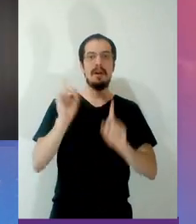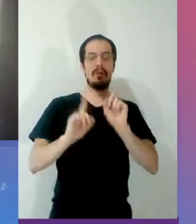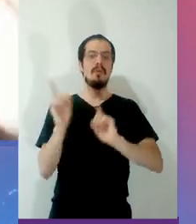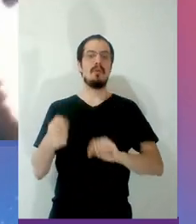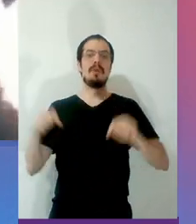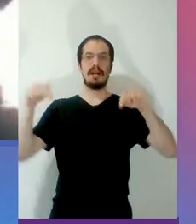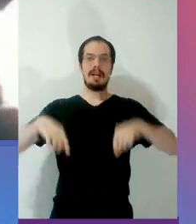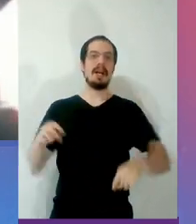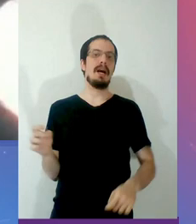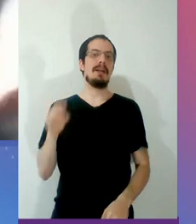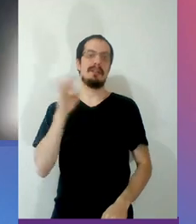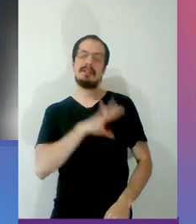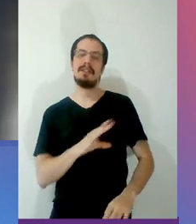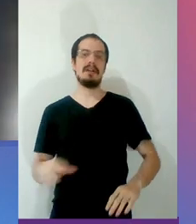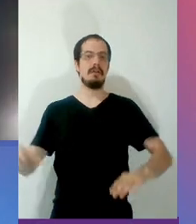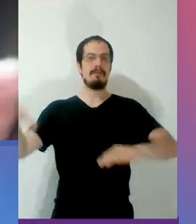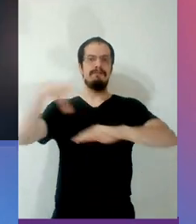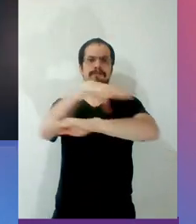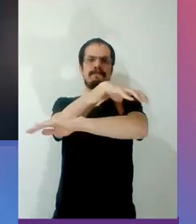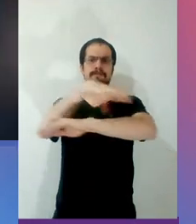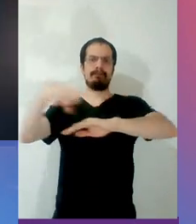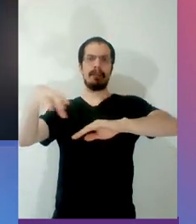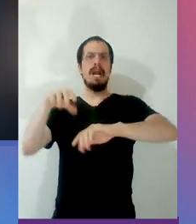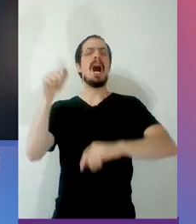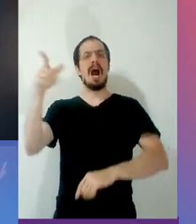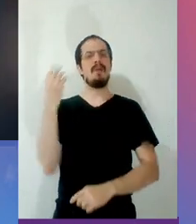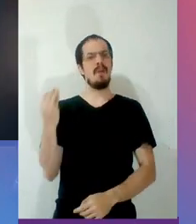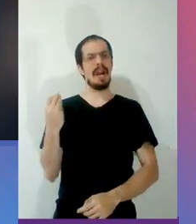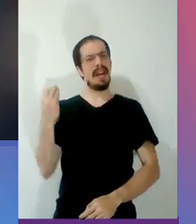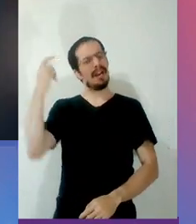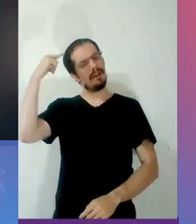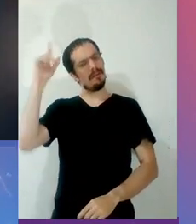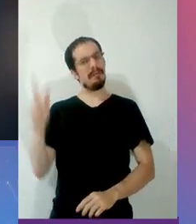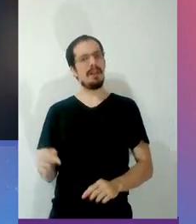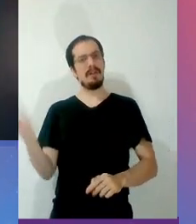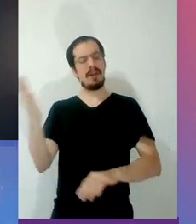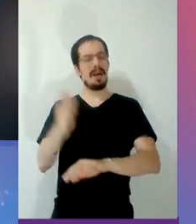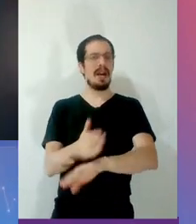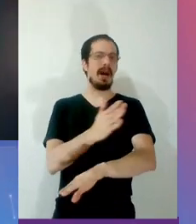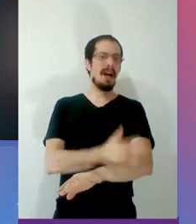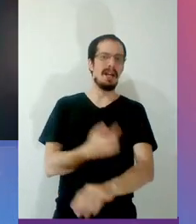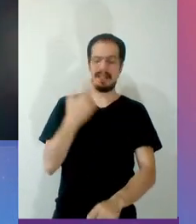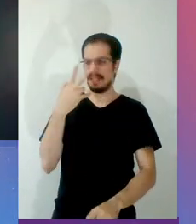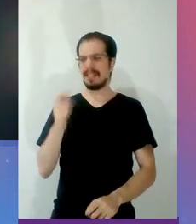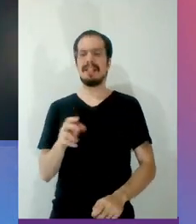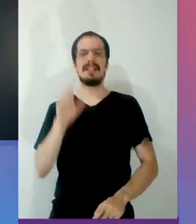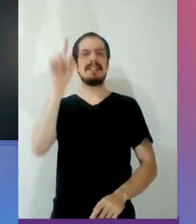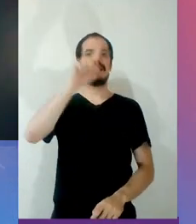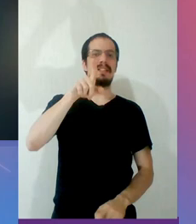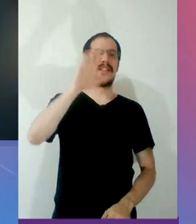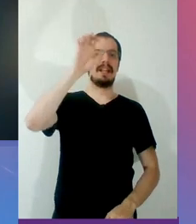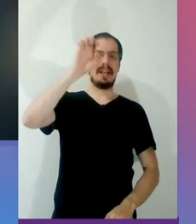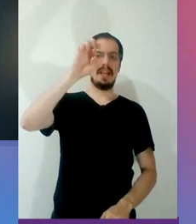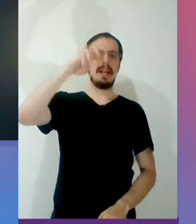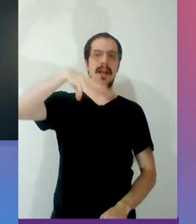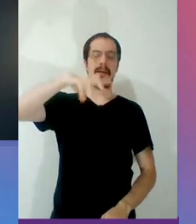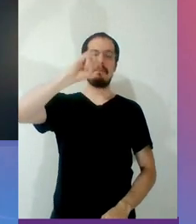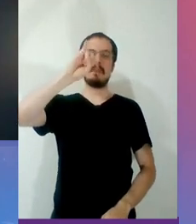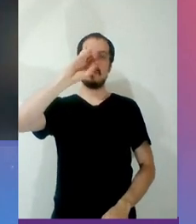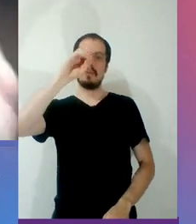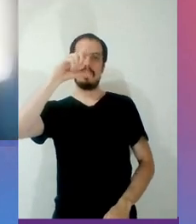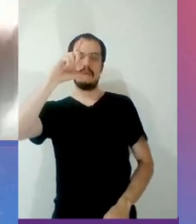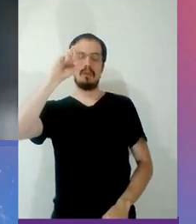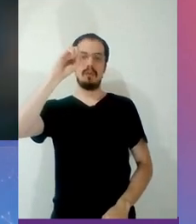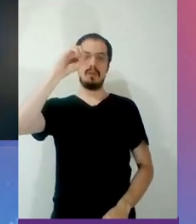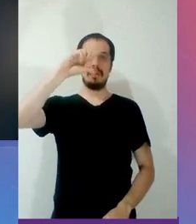como la novedad del año. Y entonces, pero antes se hacía semiología. Y yo creo que eso es una de las cosas que hay que retomar. En el fondo,